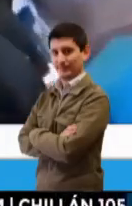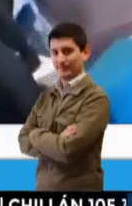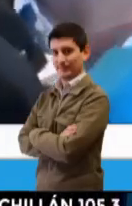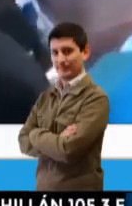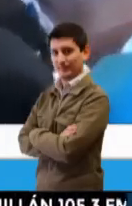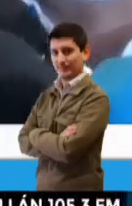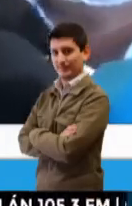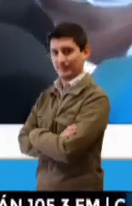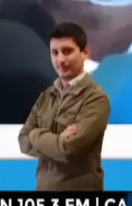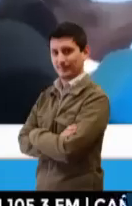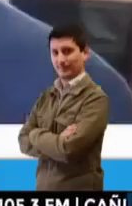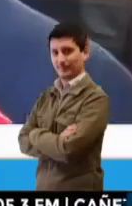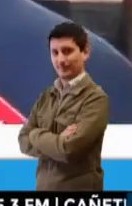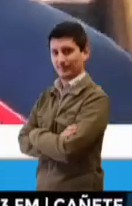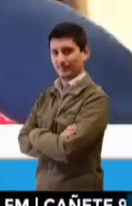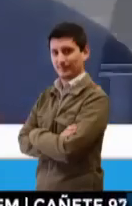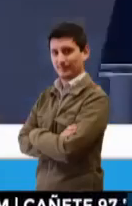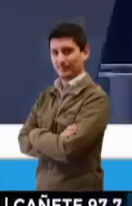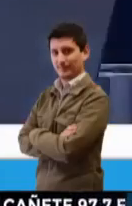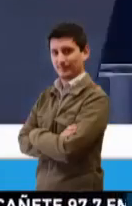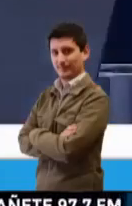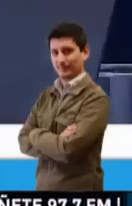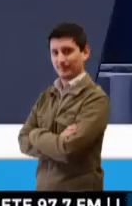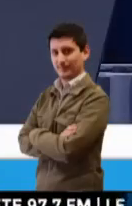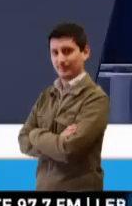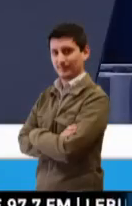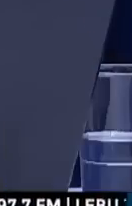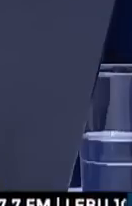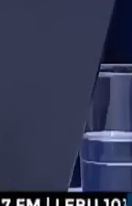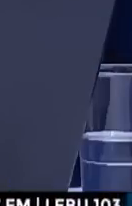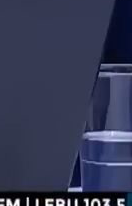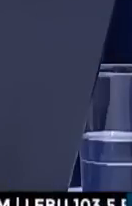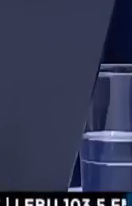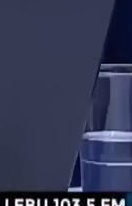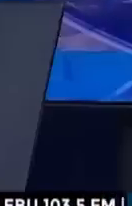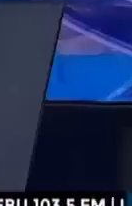temas como este, ¿no? Muchas gracias, Gonzalo. Que tengas buen día. Buen día. Gracias, Gonzalo.